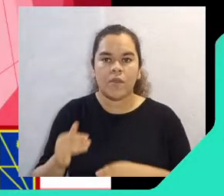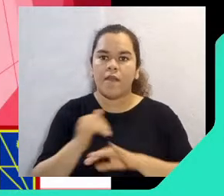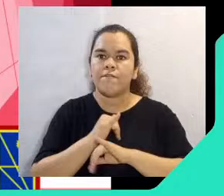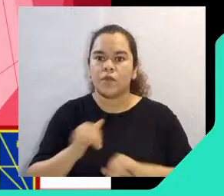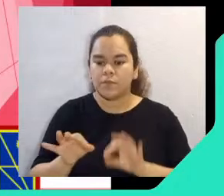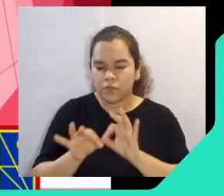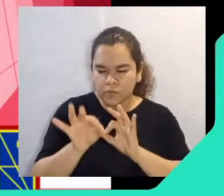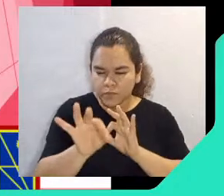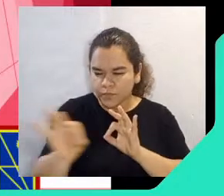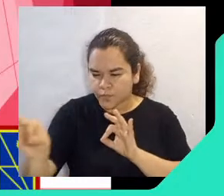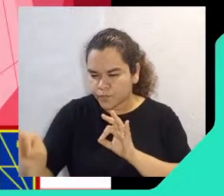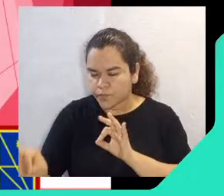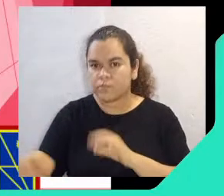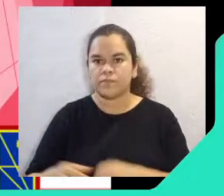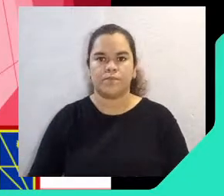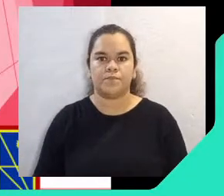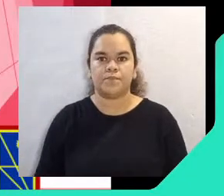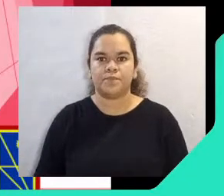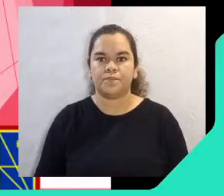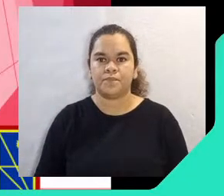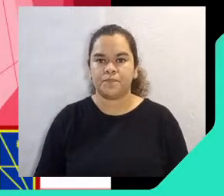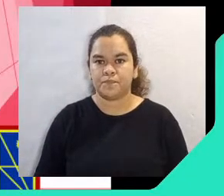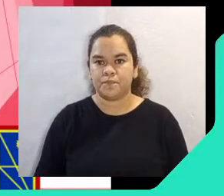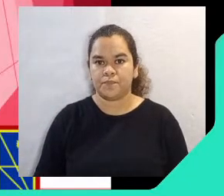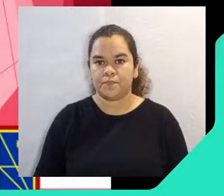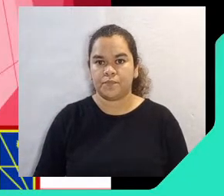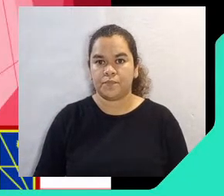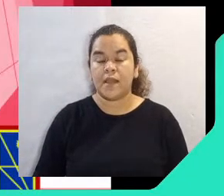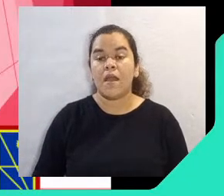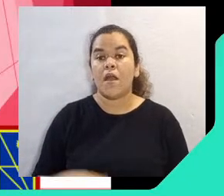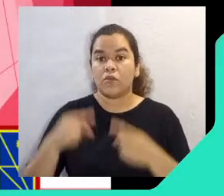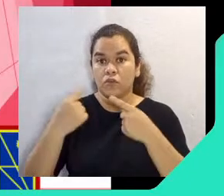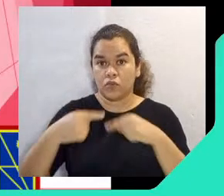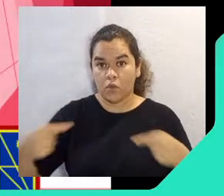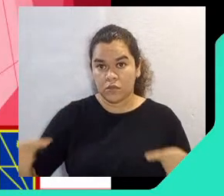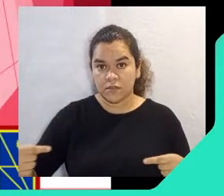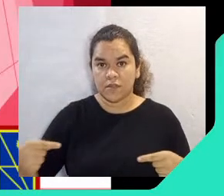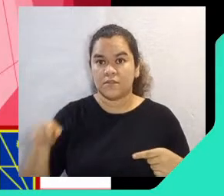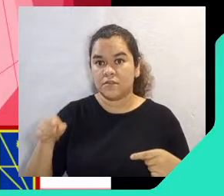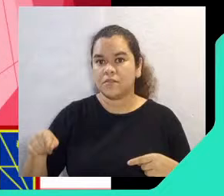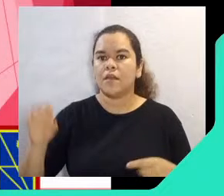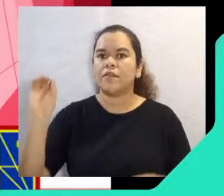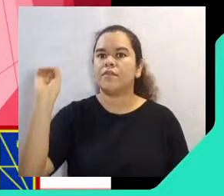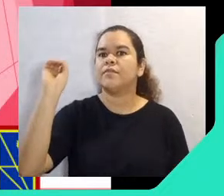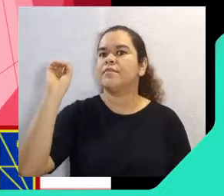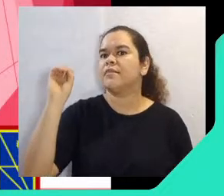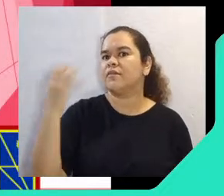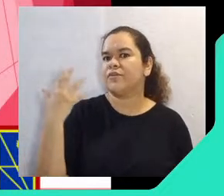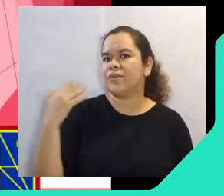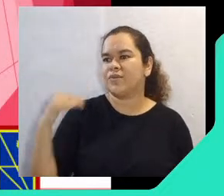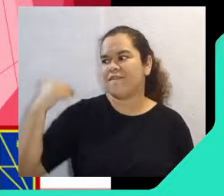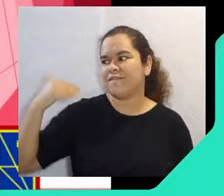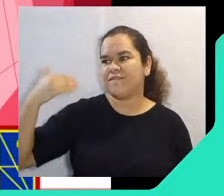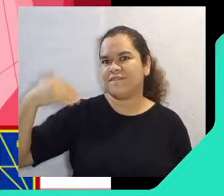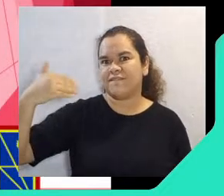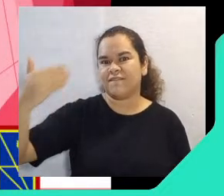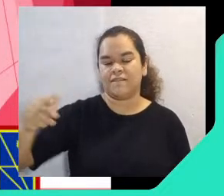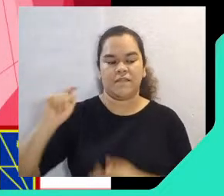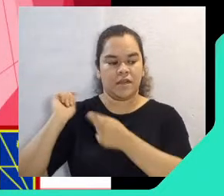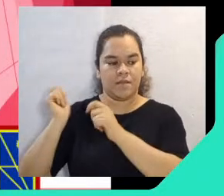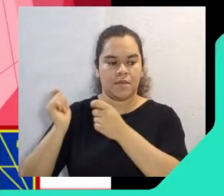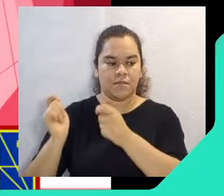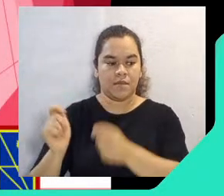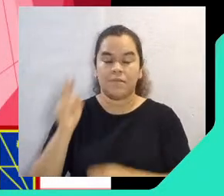territorial. Estas herramientas van evolucionando con el tiempo por las nuevas tecnologías y como ven ahí